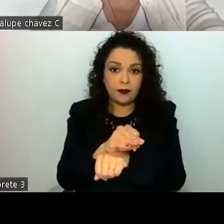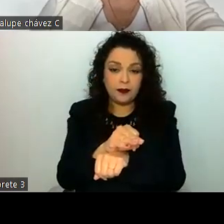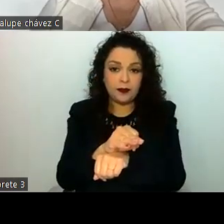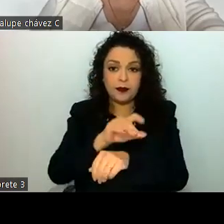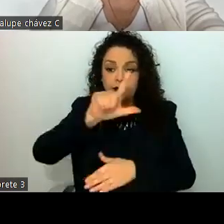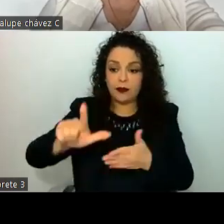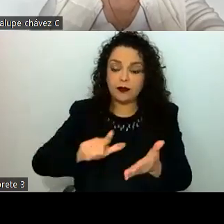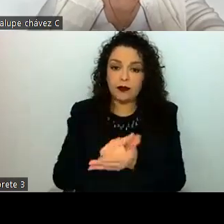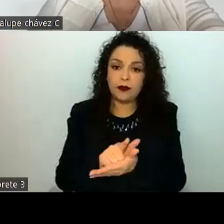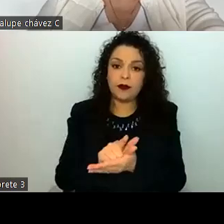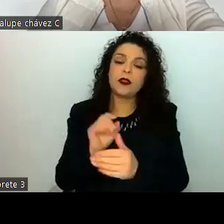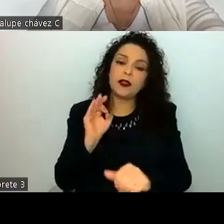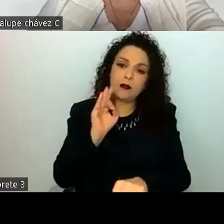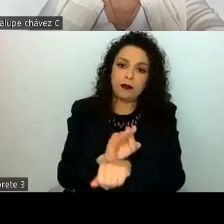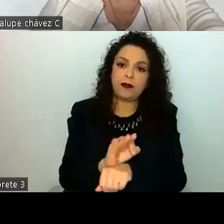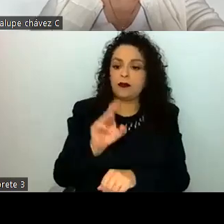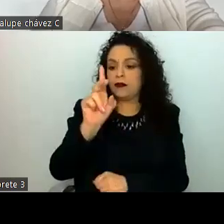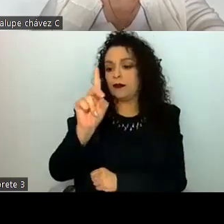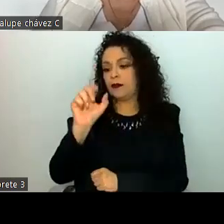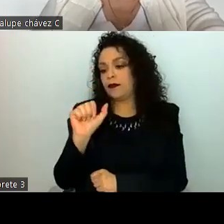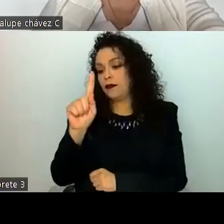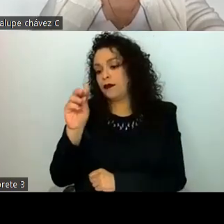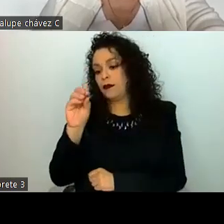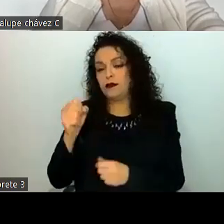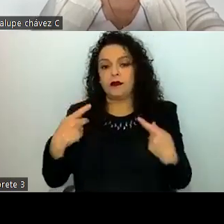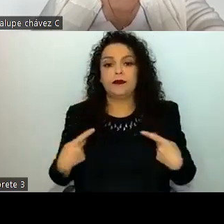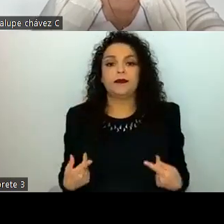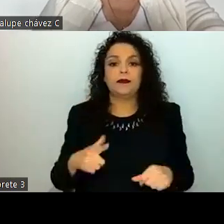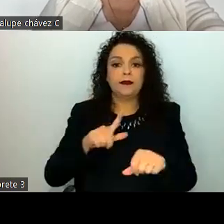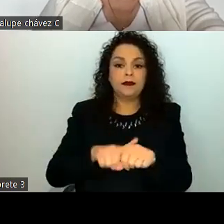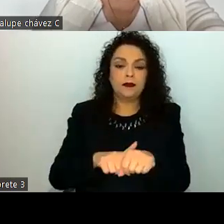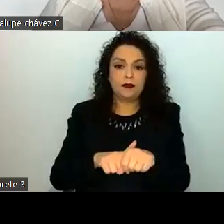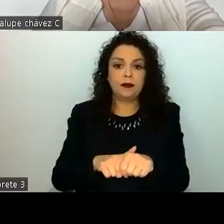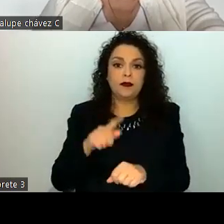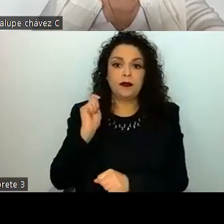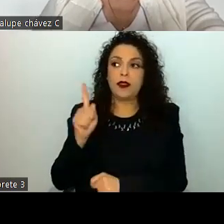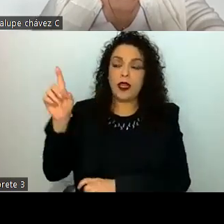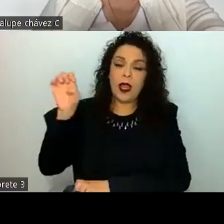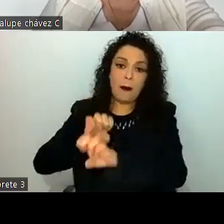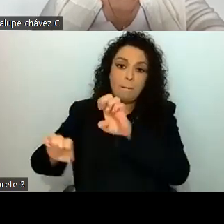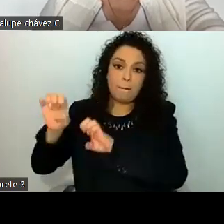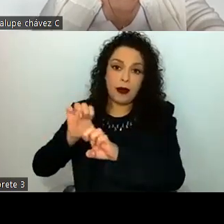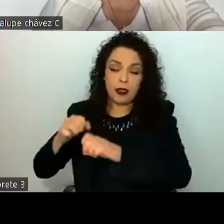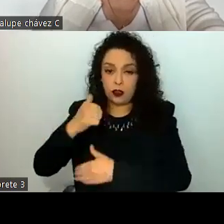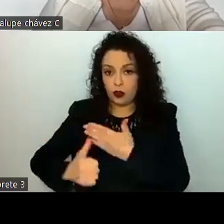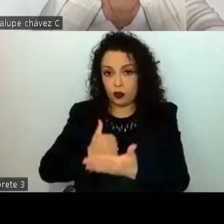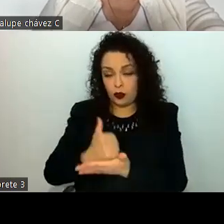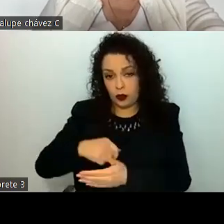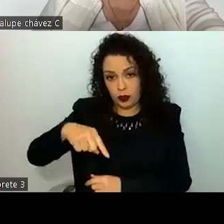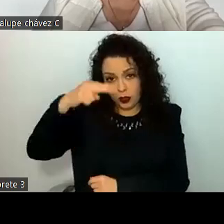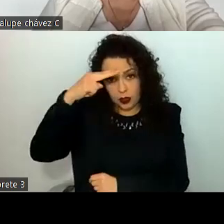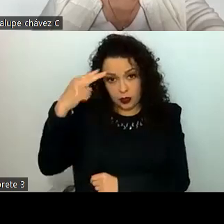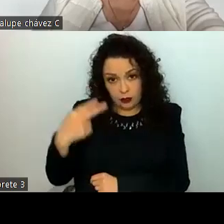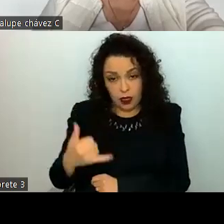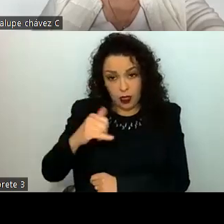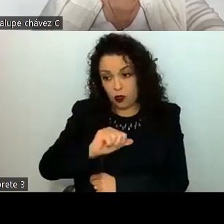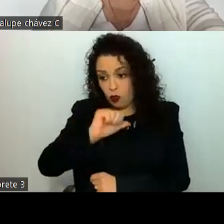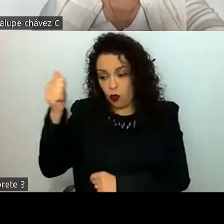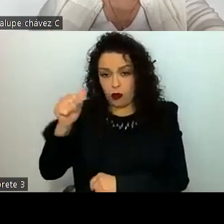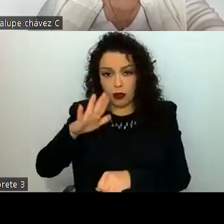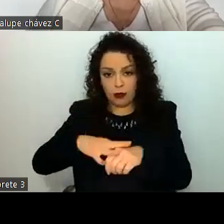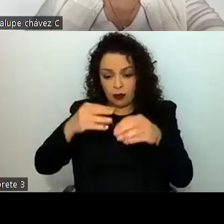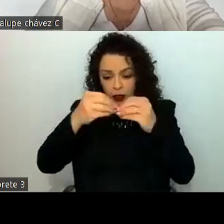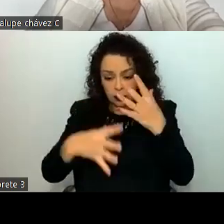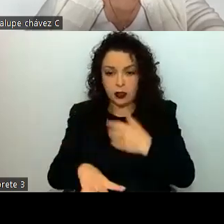de Protección de Datos Personales en posesión de sujetos obligados de la Ciudad de México y demás normatividad